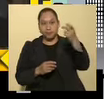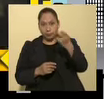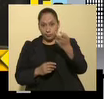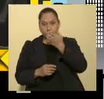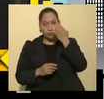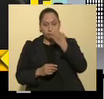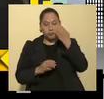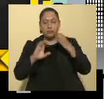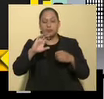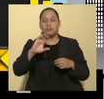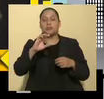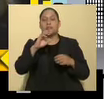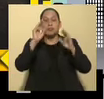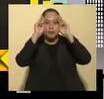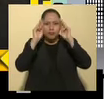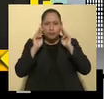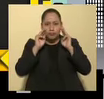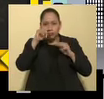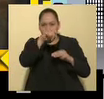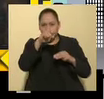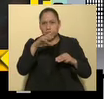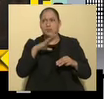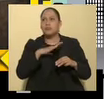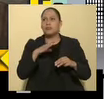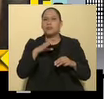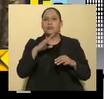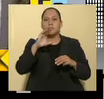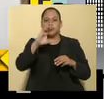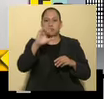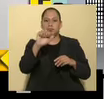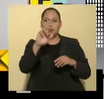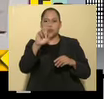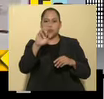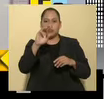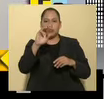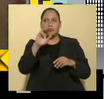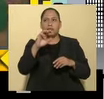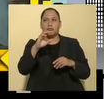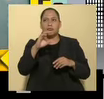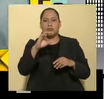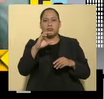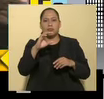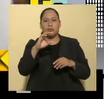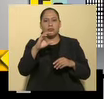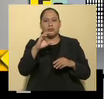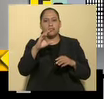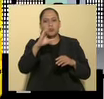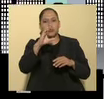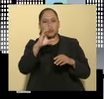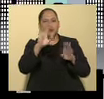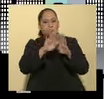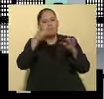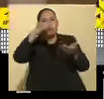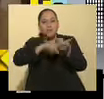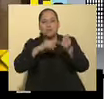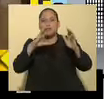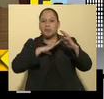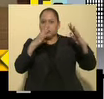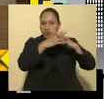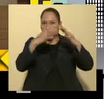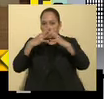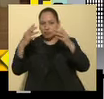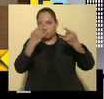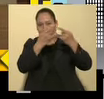de Churubusco, lo que hoy es el convento del Carmen. De las, ¿cómo se llaman? Intervenciones. Exactamente. Otra de